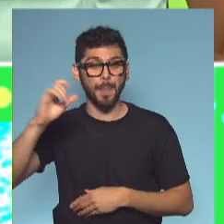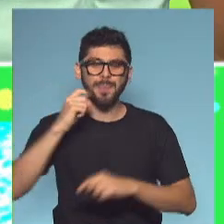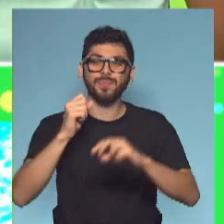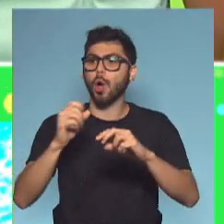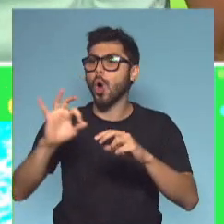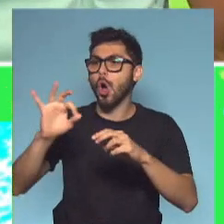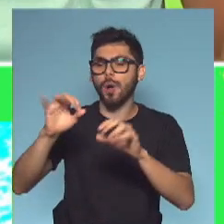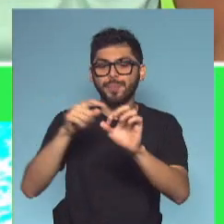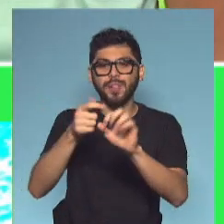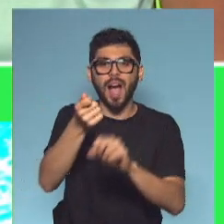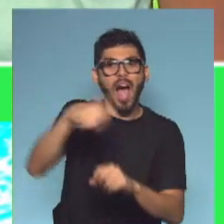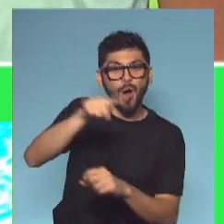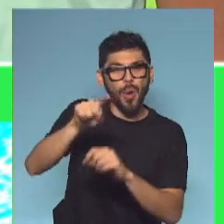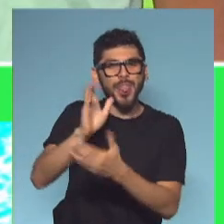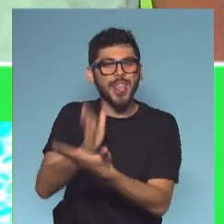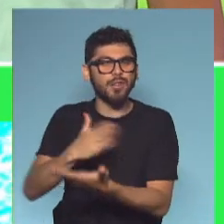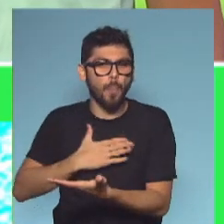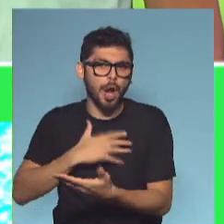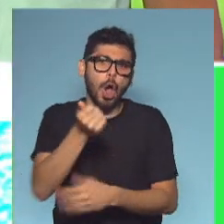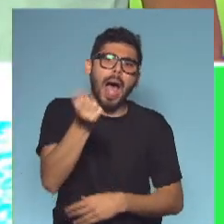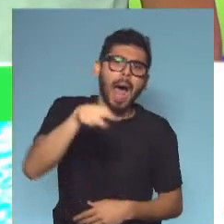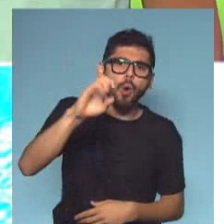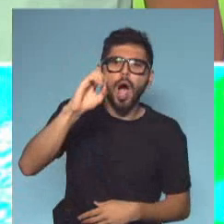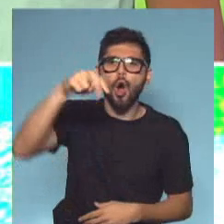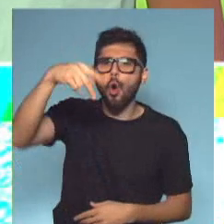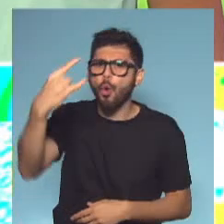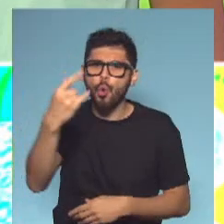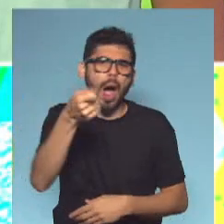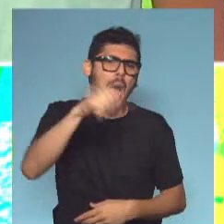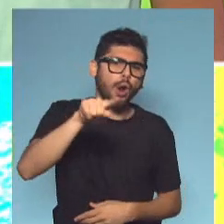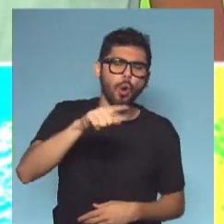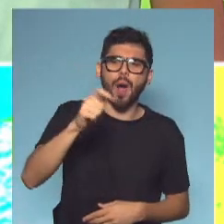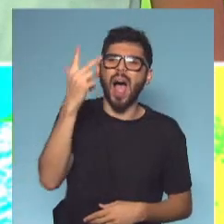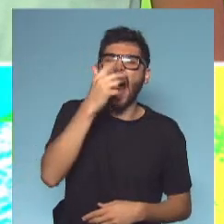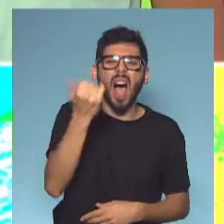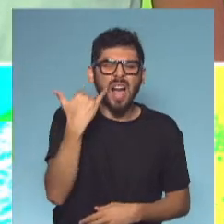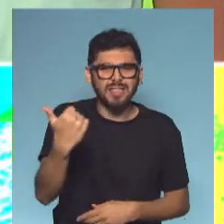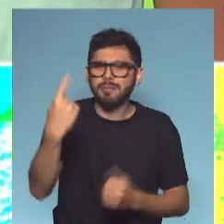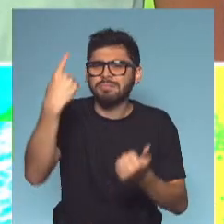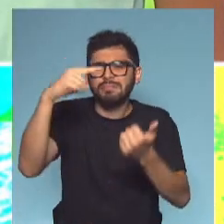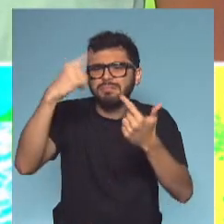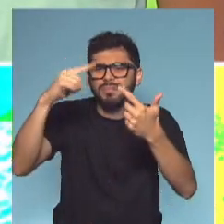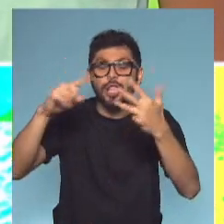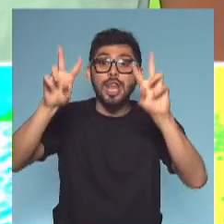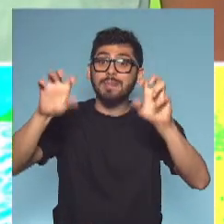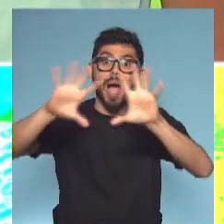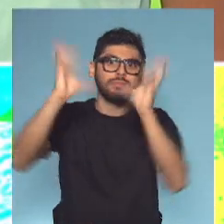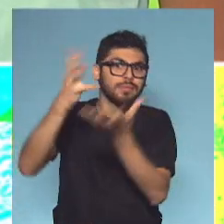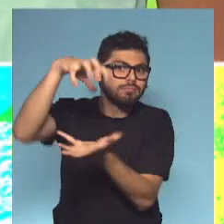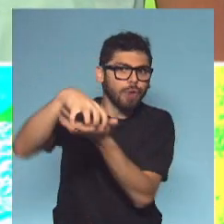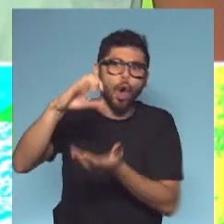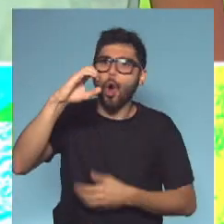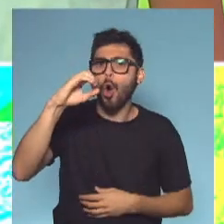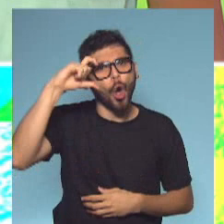etiquetar a la Derechos Humanos, a la ONU, a la Haya, a todo lo que se pueda mover internacionalmente, a la OEA, a